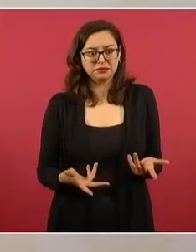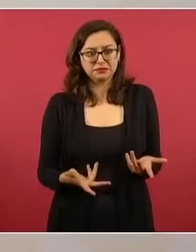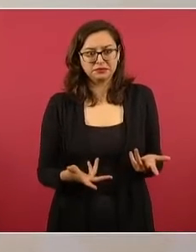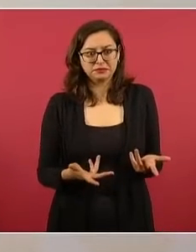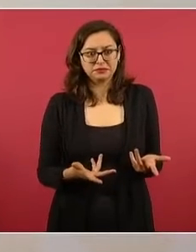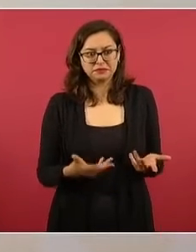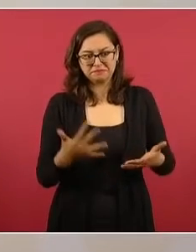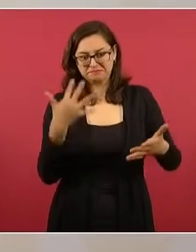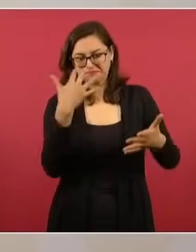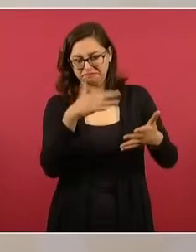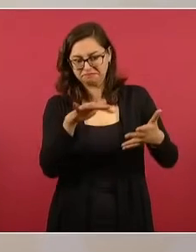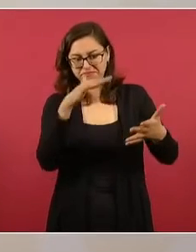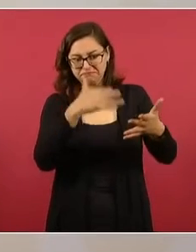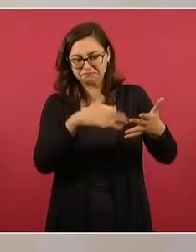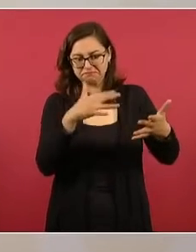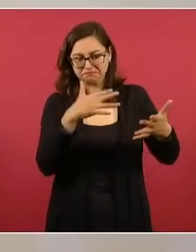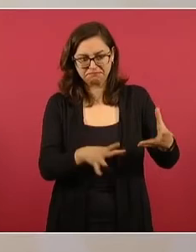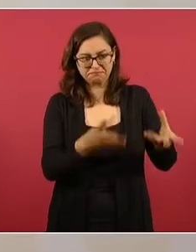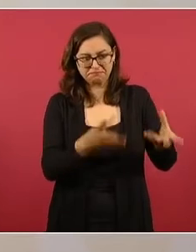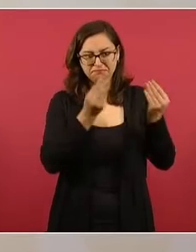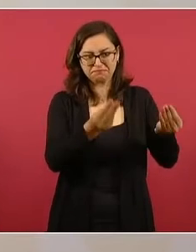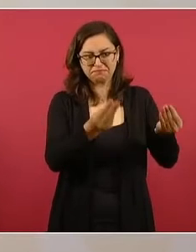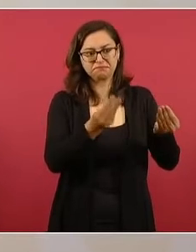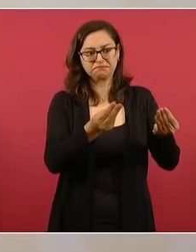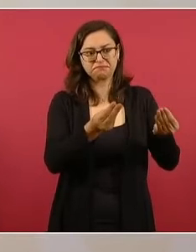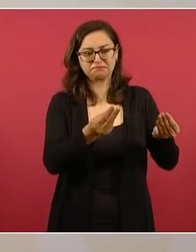No hay otro,